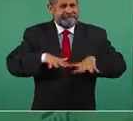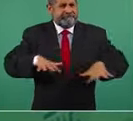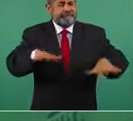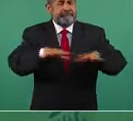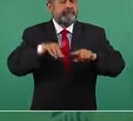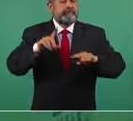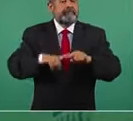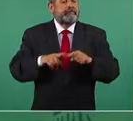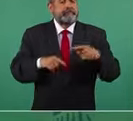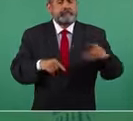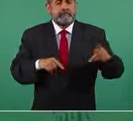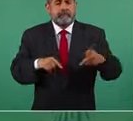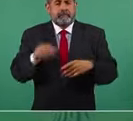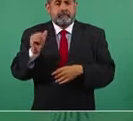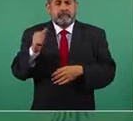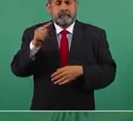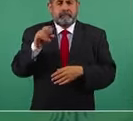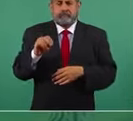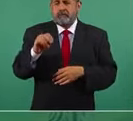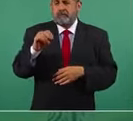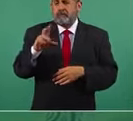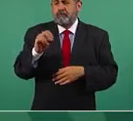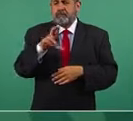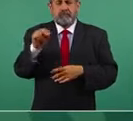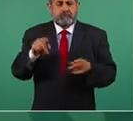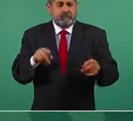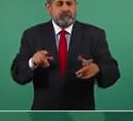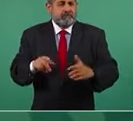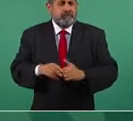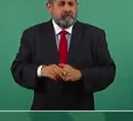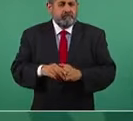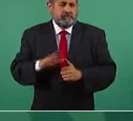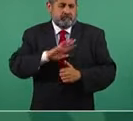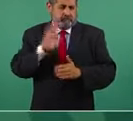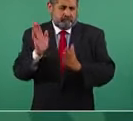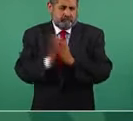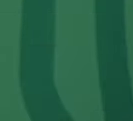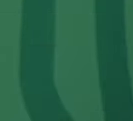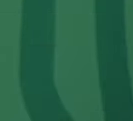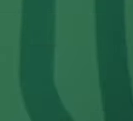de Antonio Toledo Corro, ya finado,